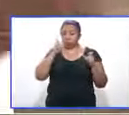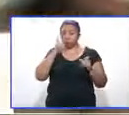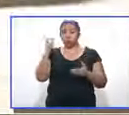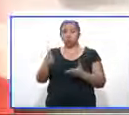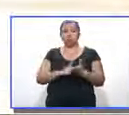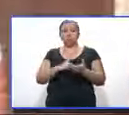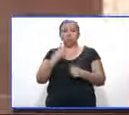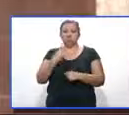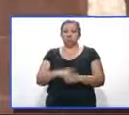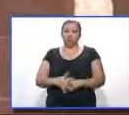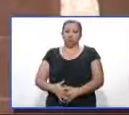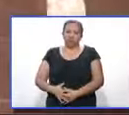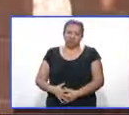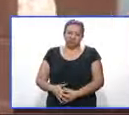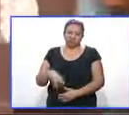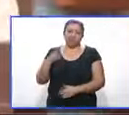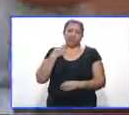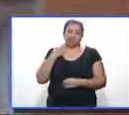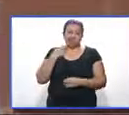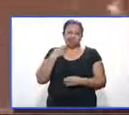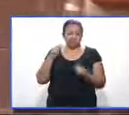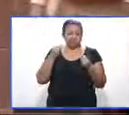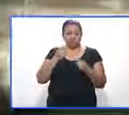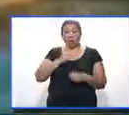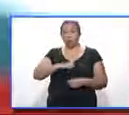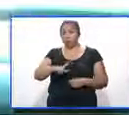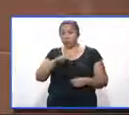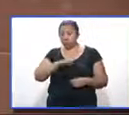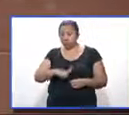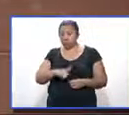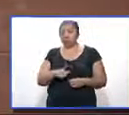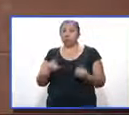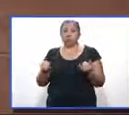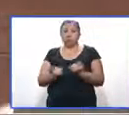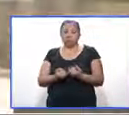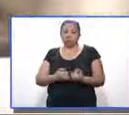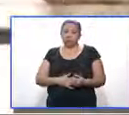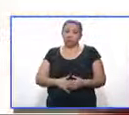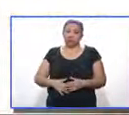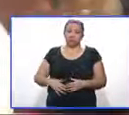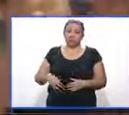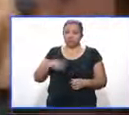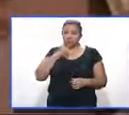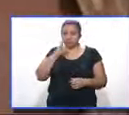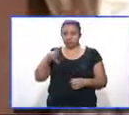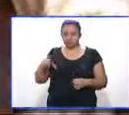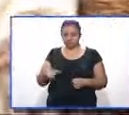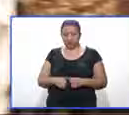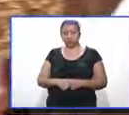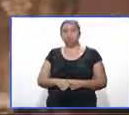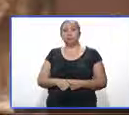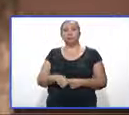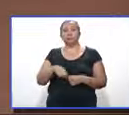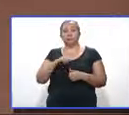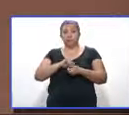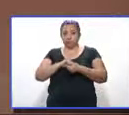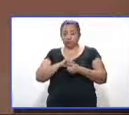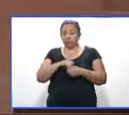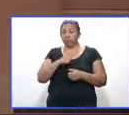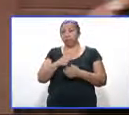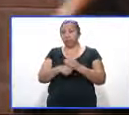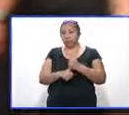frecuentes son dolor en la menstruación o al orinar, malestar en el sistema digestivo durante o después de las relaciones sexuales,